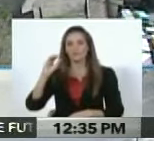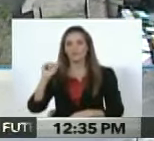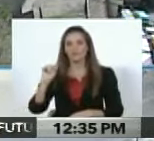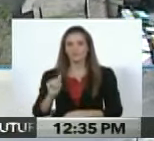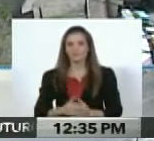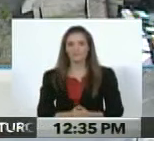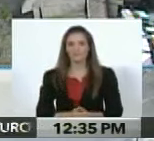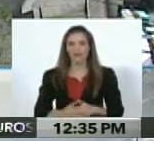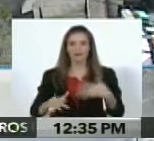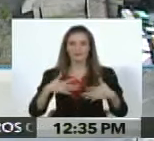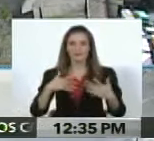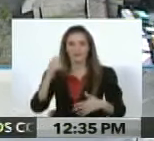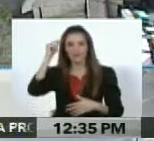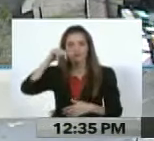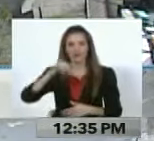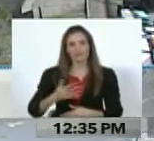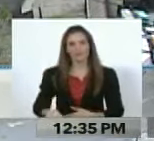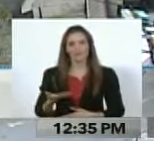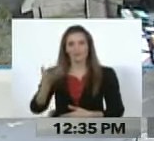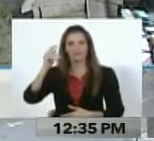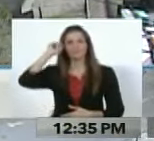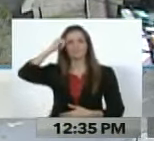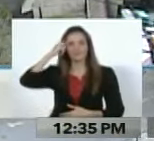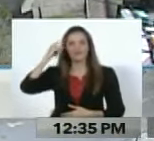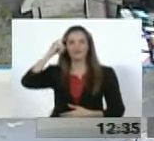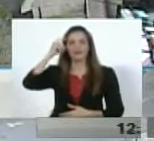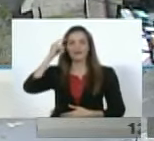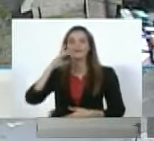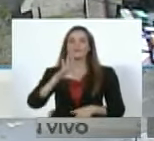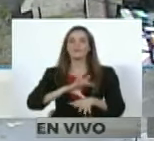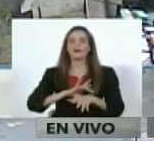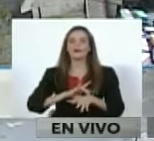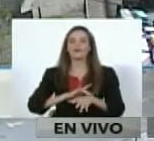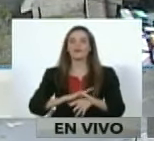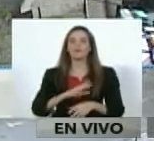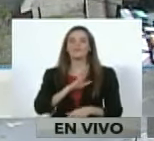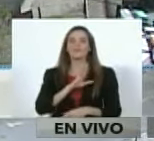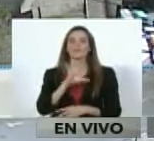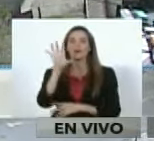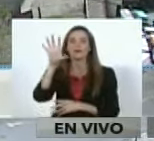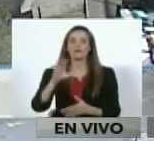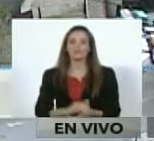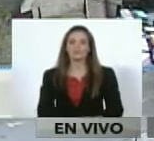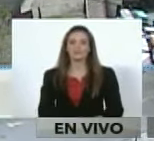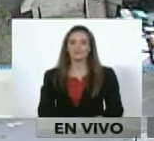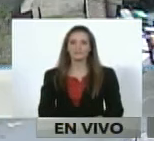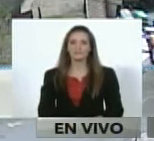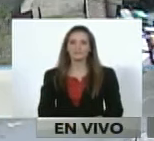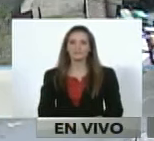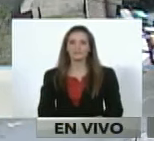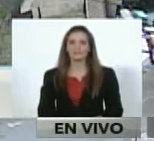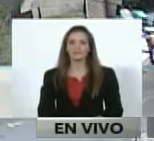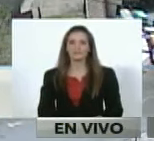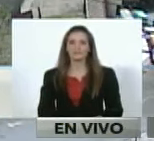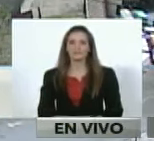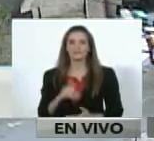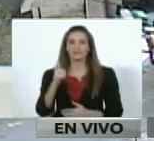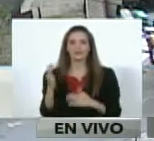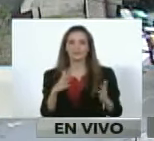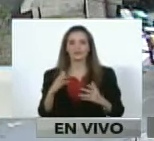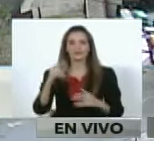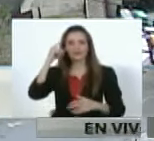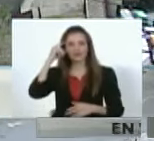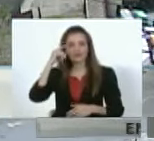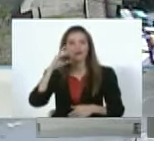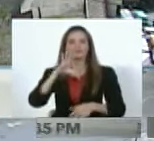importante actividad hoy conmemorándose el Día del Médico en nuestro país. 10 de marzo se conmemora el Día del